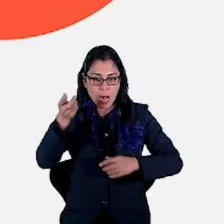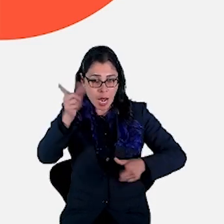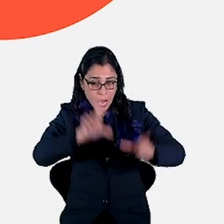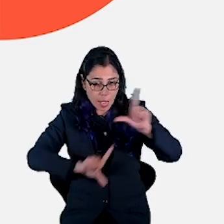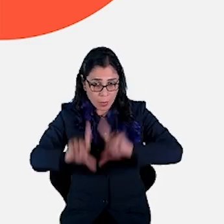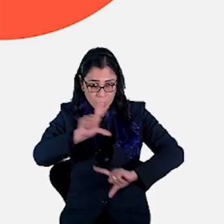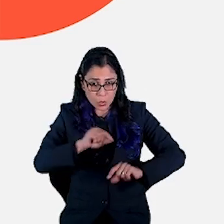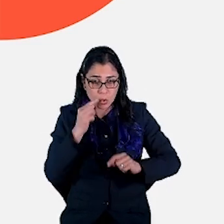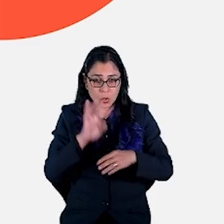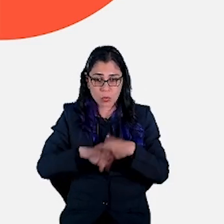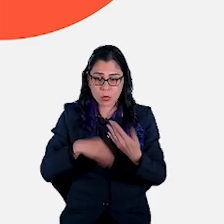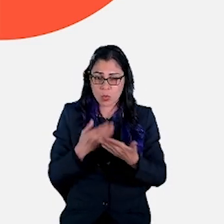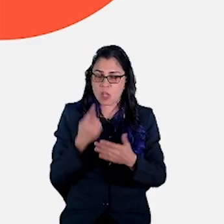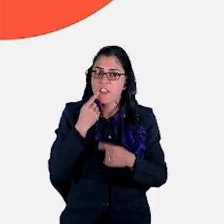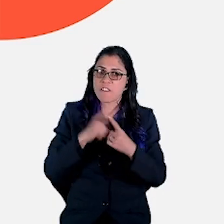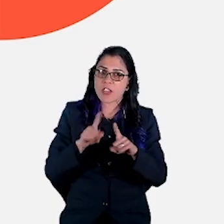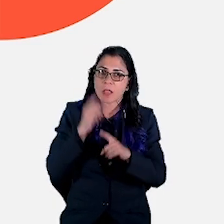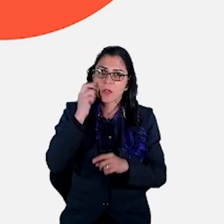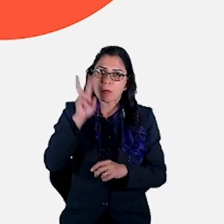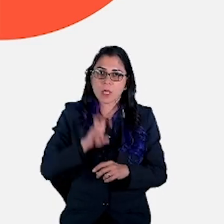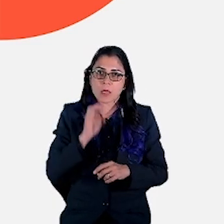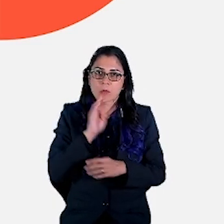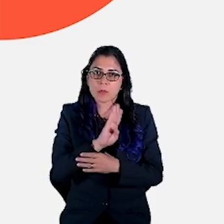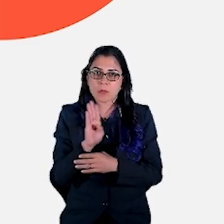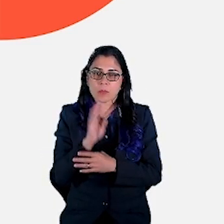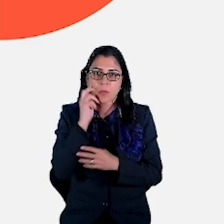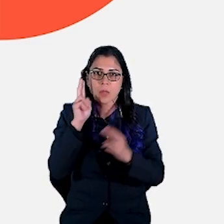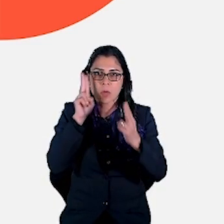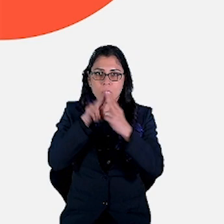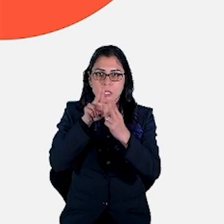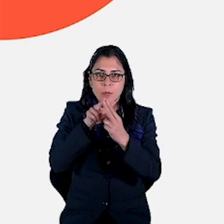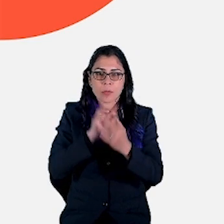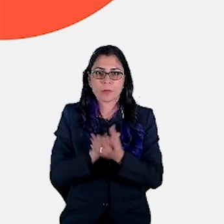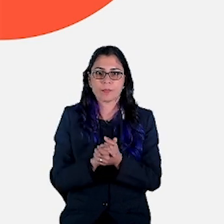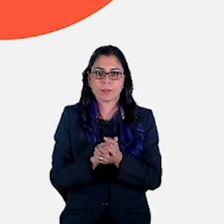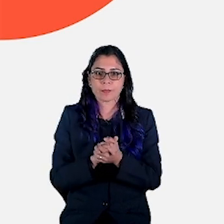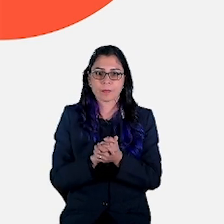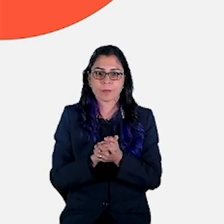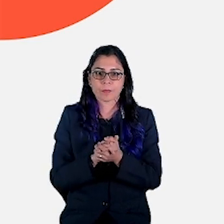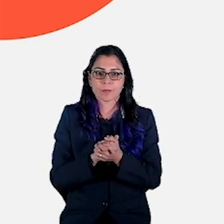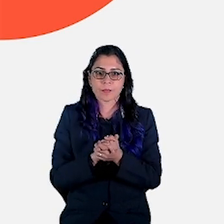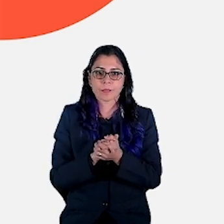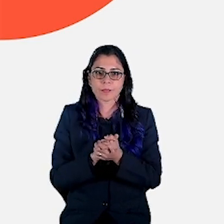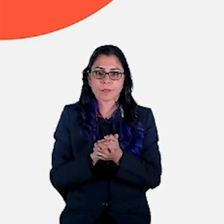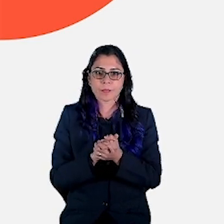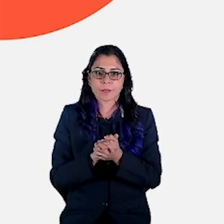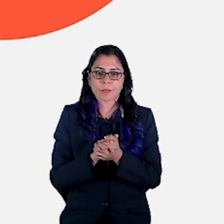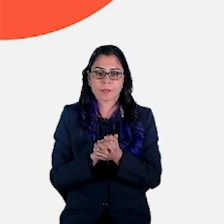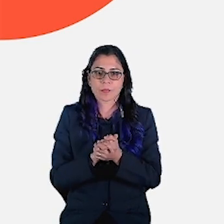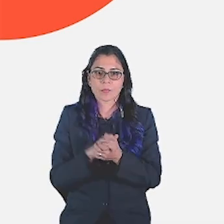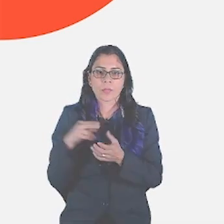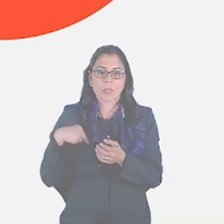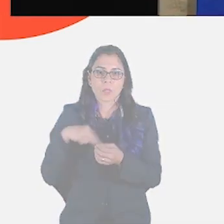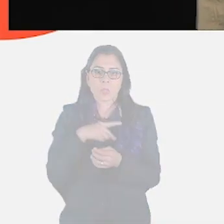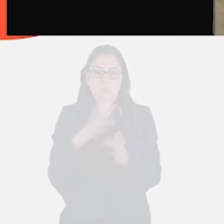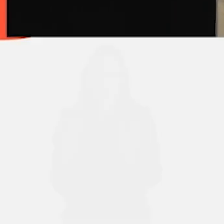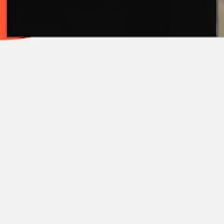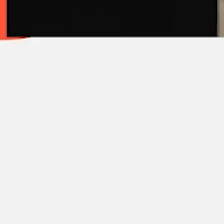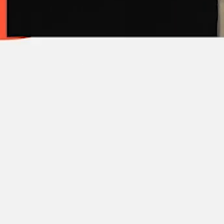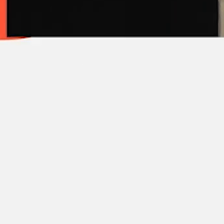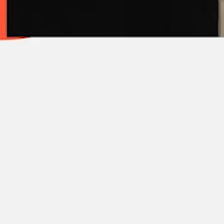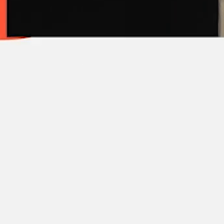investigación sin paralelo y una mega reserva de conocimiento para el mundo entero nuestra conectividad es